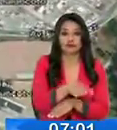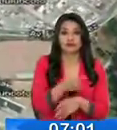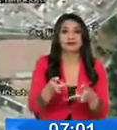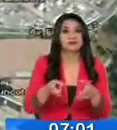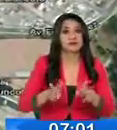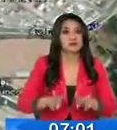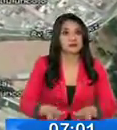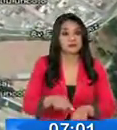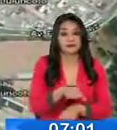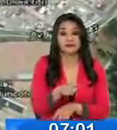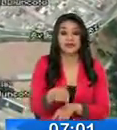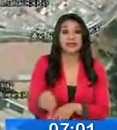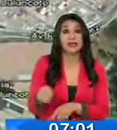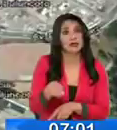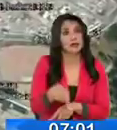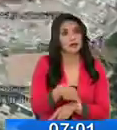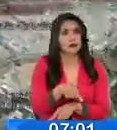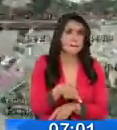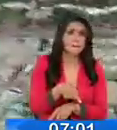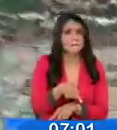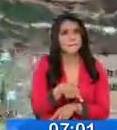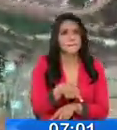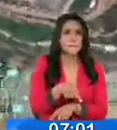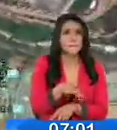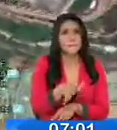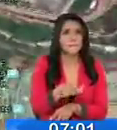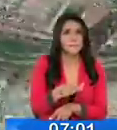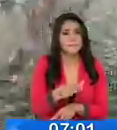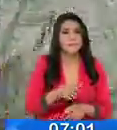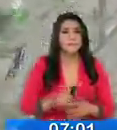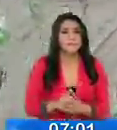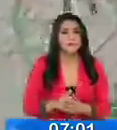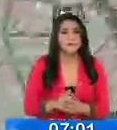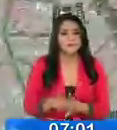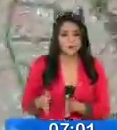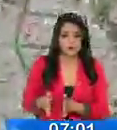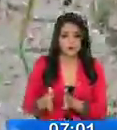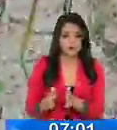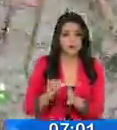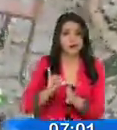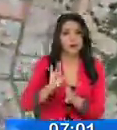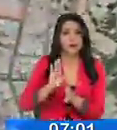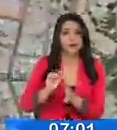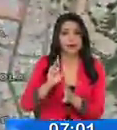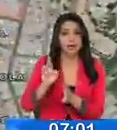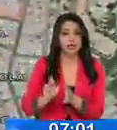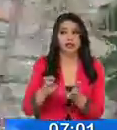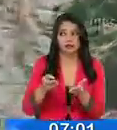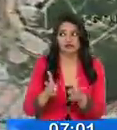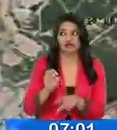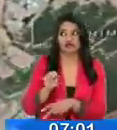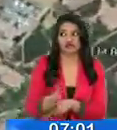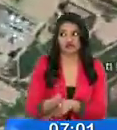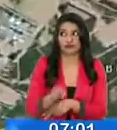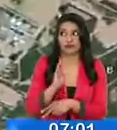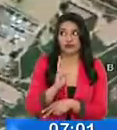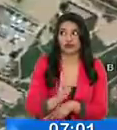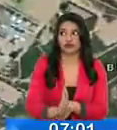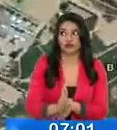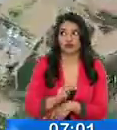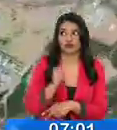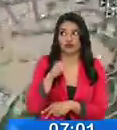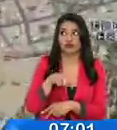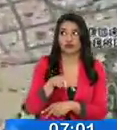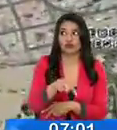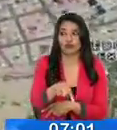El Trébol no está tan difícil, más bien está movidito. La José María Velasco Ibarra, en cambio, sí presenta de sur a norte